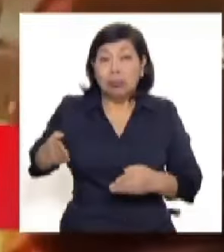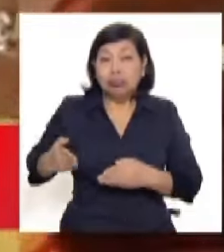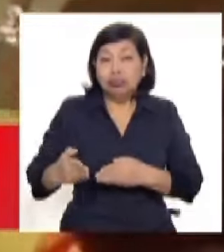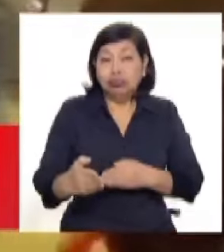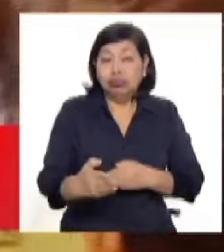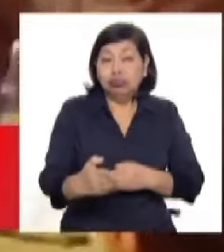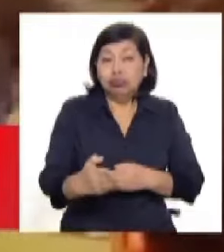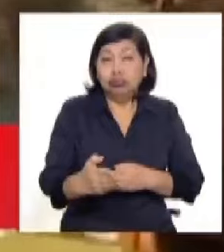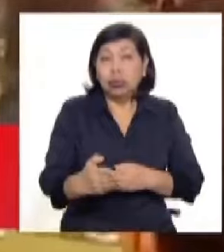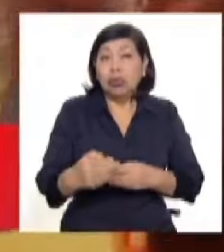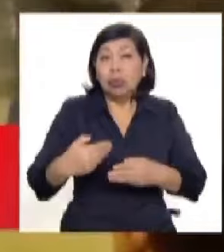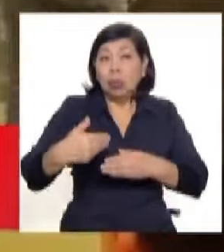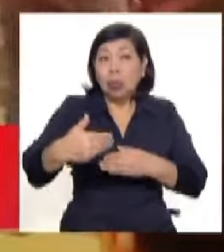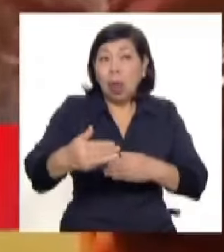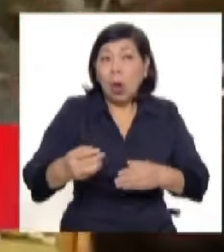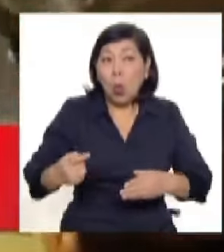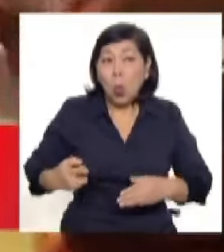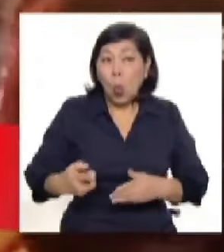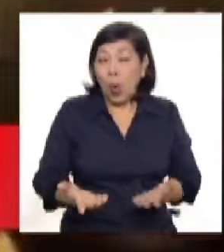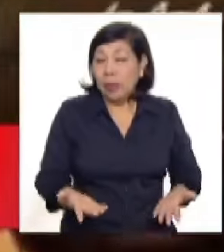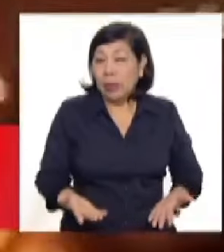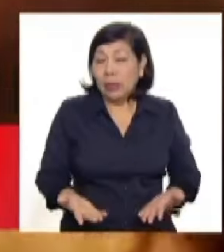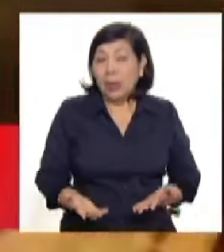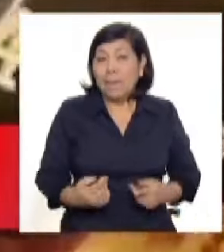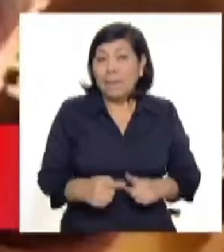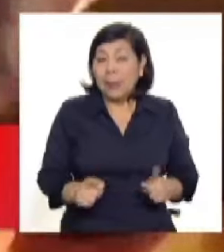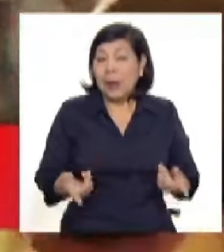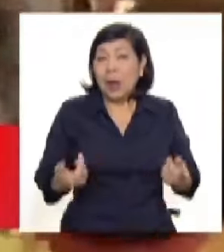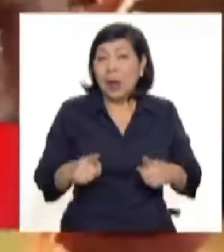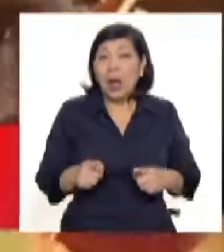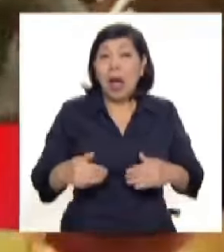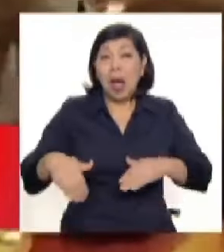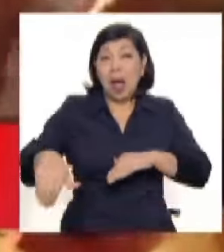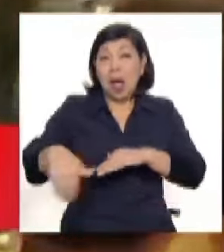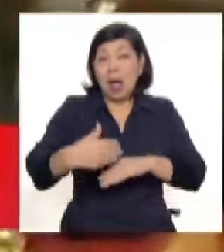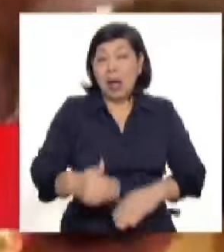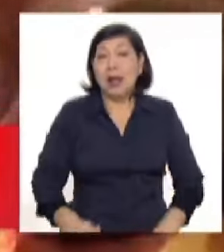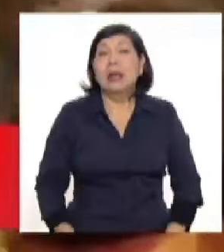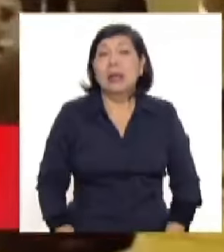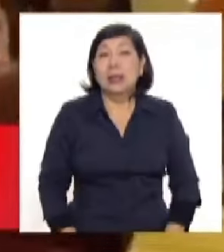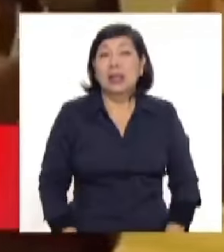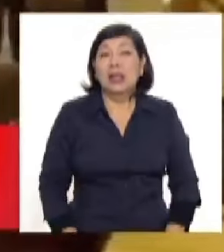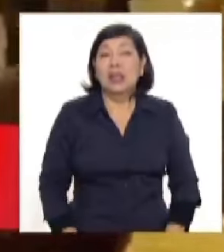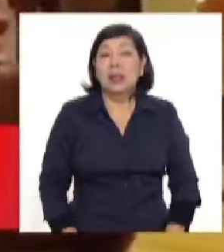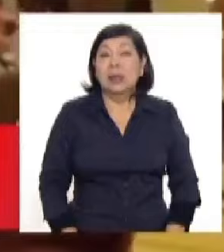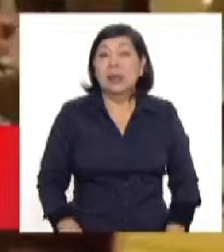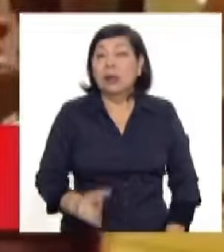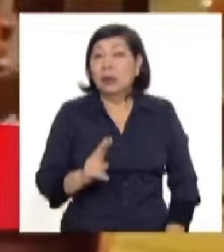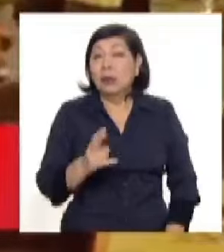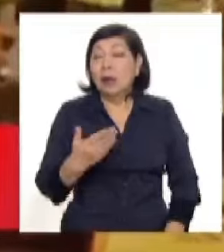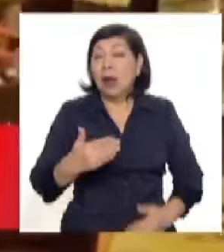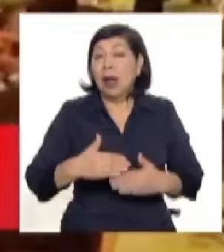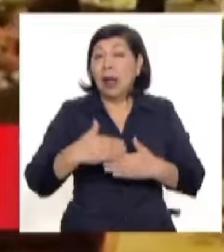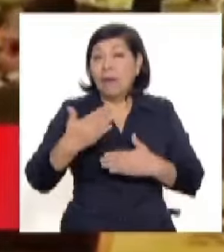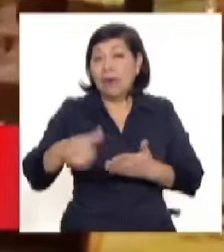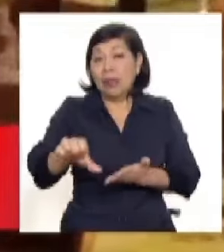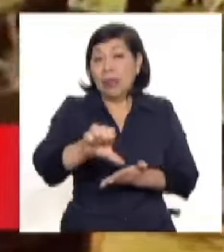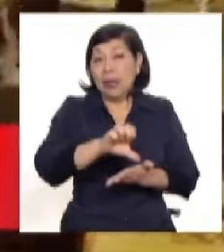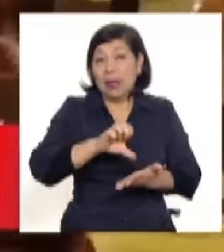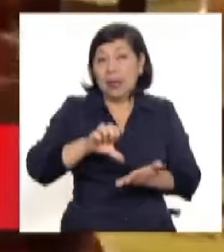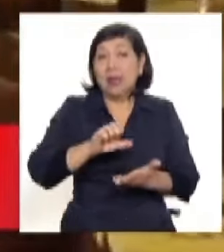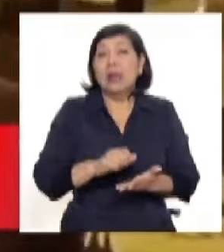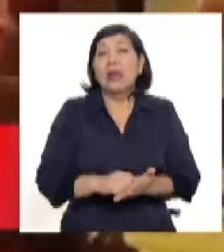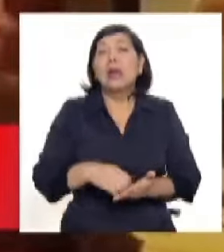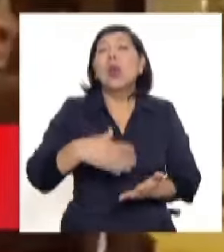lo arrastra por varias cuadras. Este terrible hecho ocurrió en la avenida precisamente 225 frente al parque temático